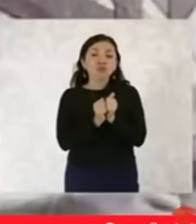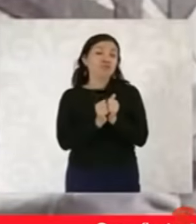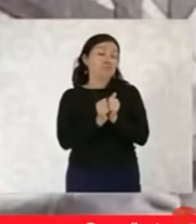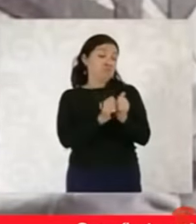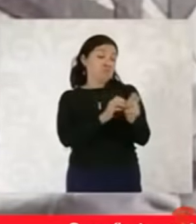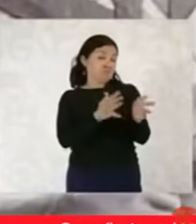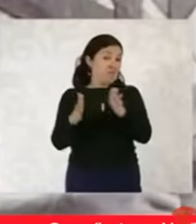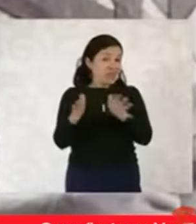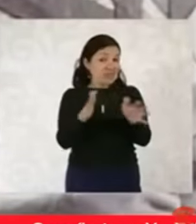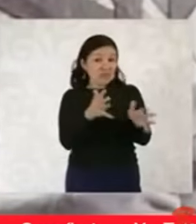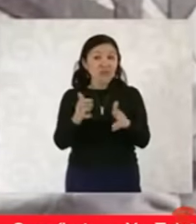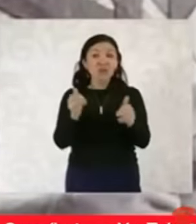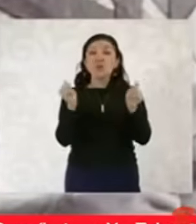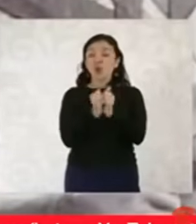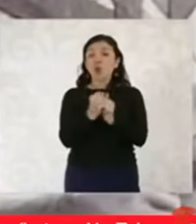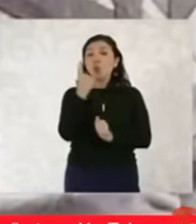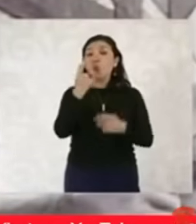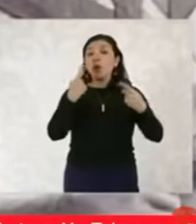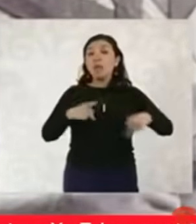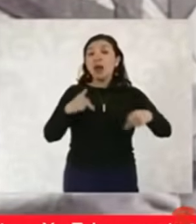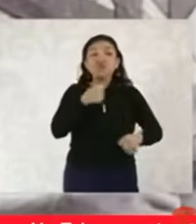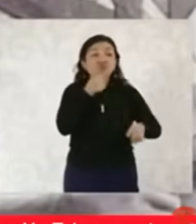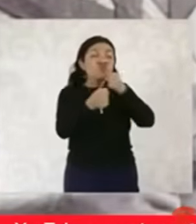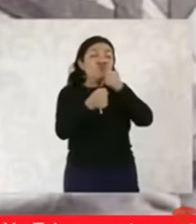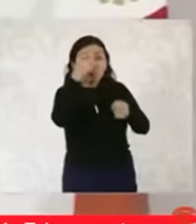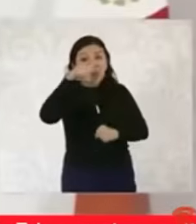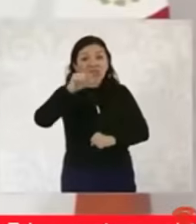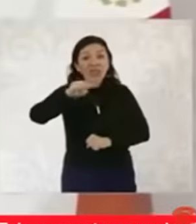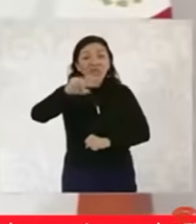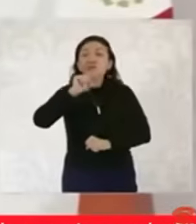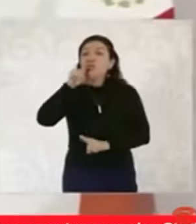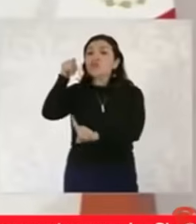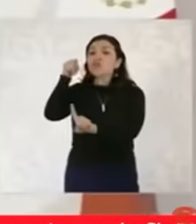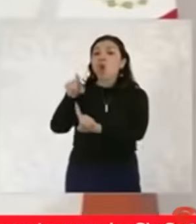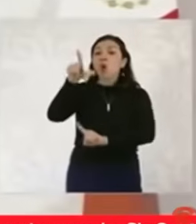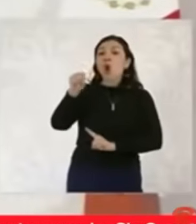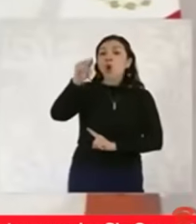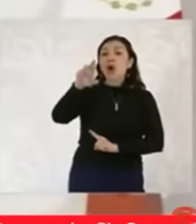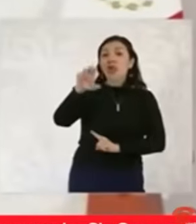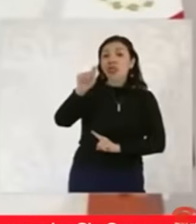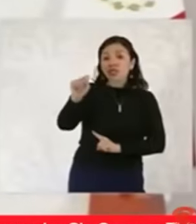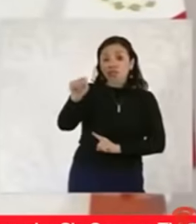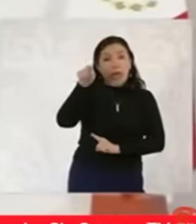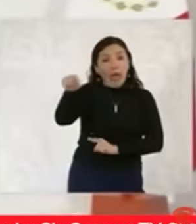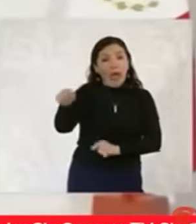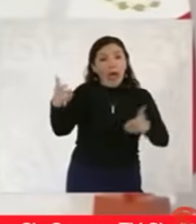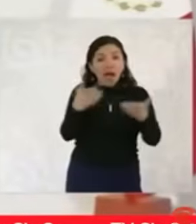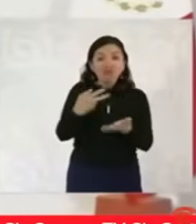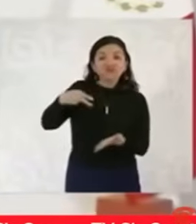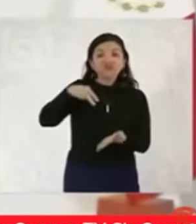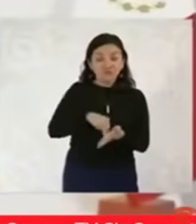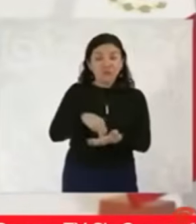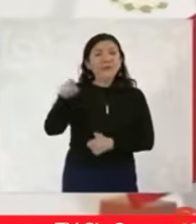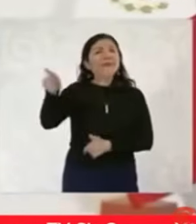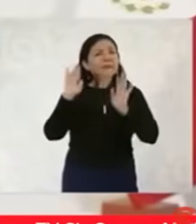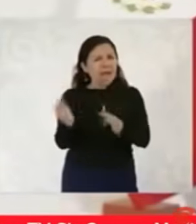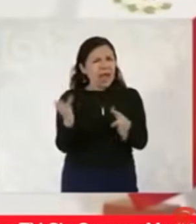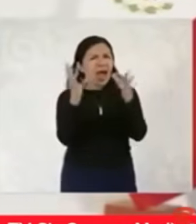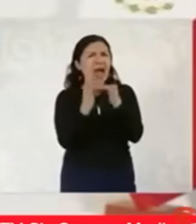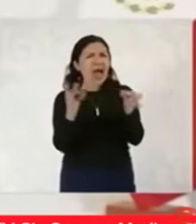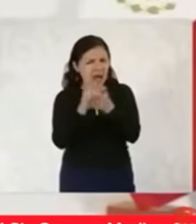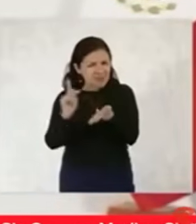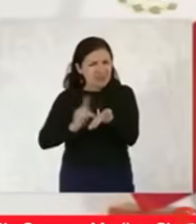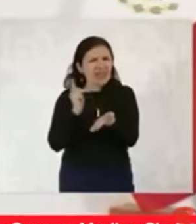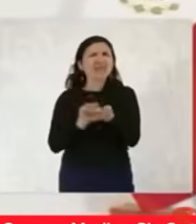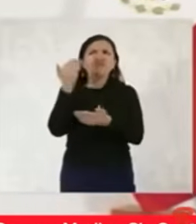por lo menos, por un conductor de televisión, por Loret de Mola. Entonces, él ha hablado ya de este tema,